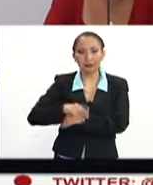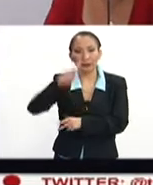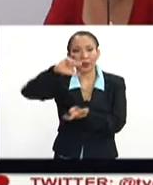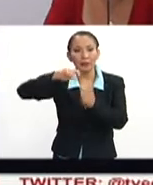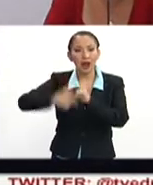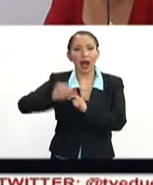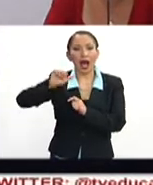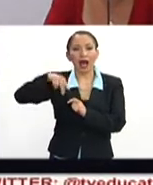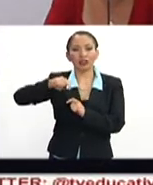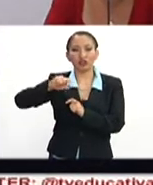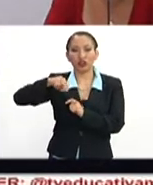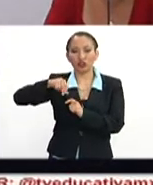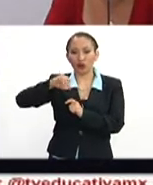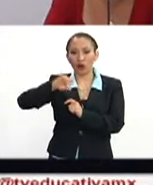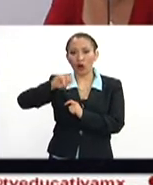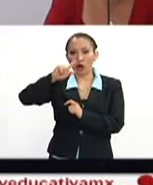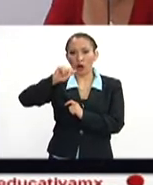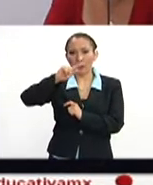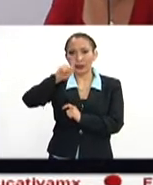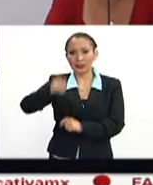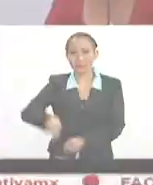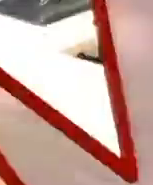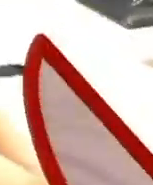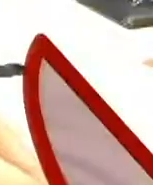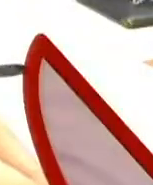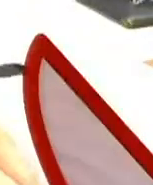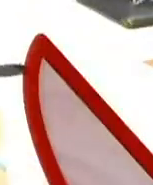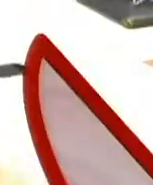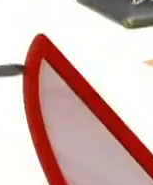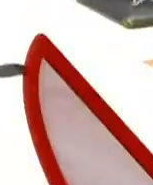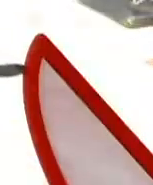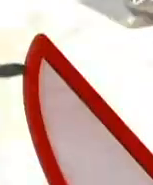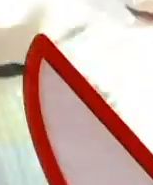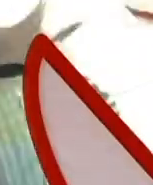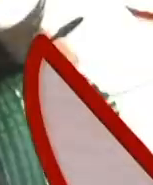Para México al Día, Antonio López.